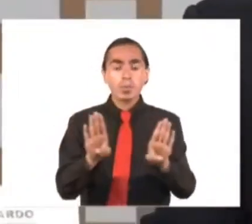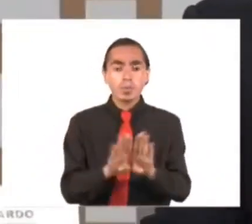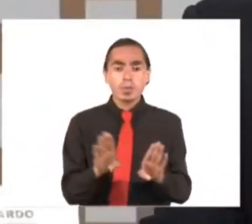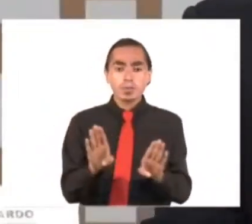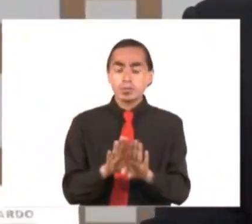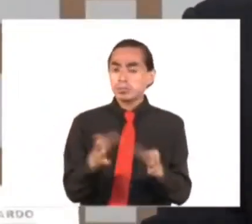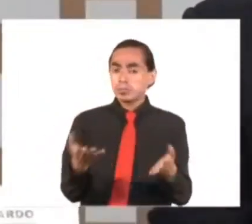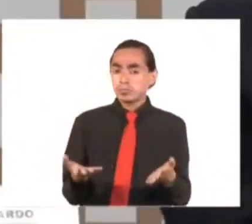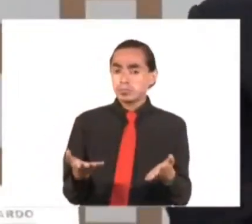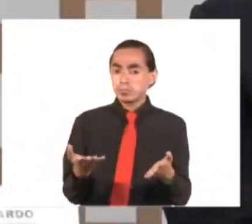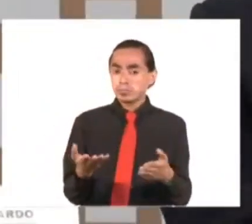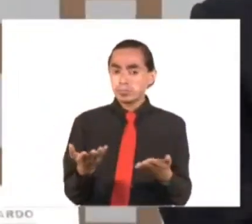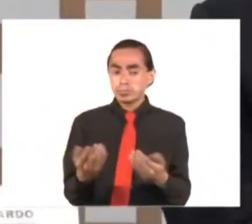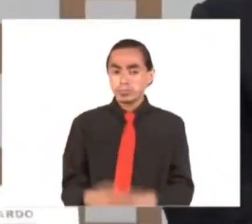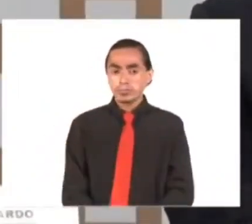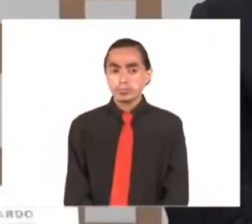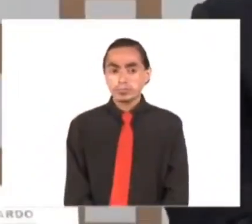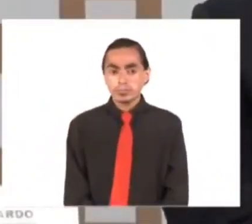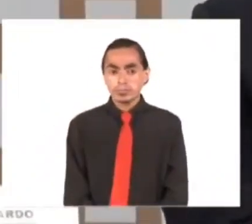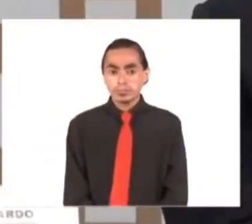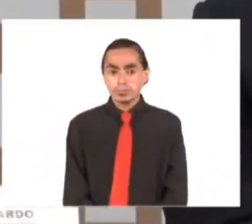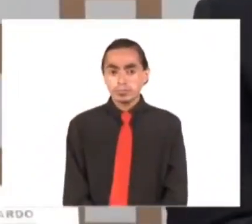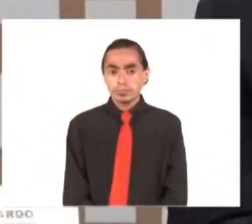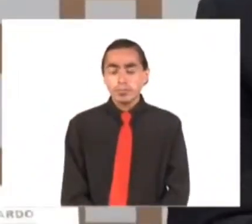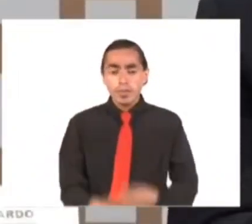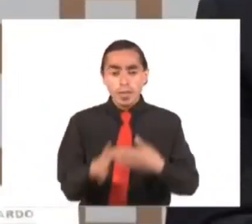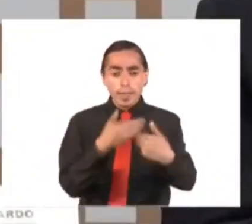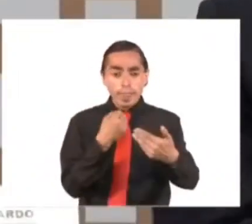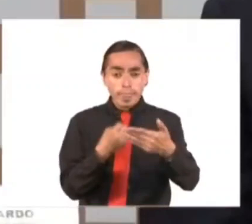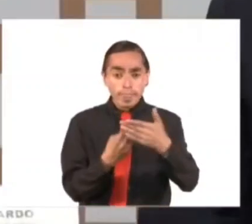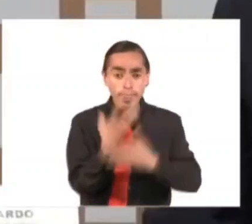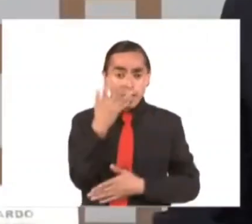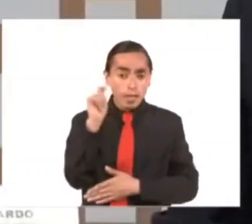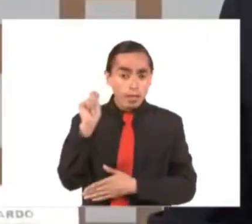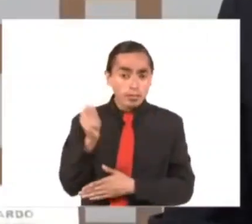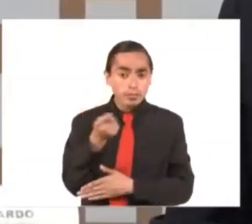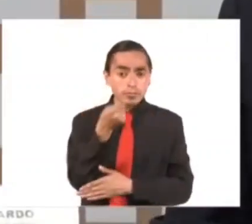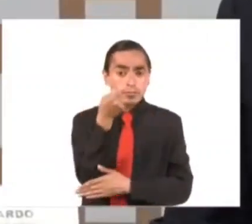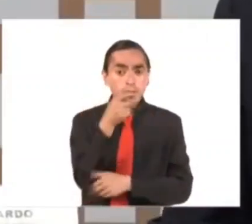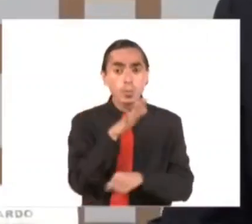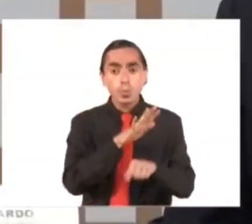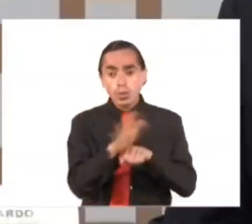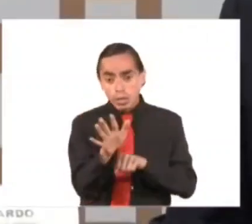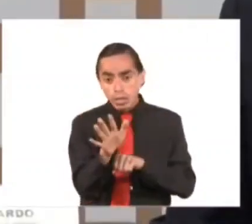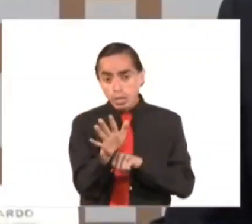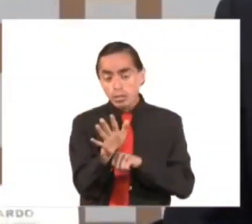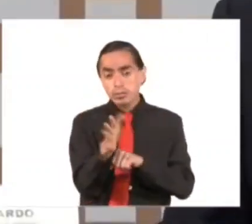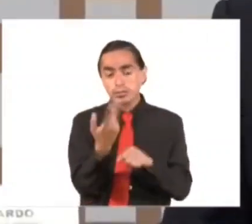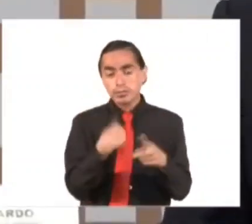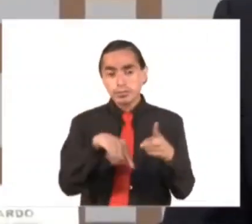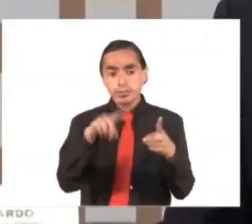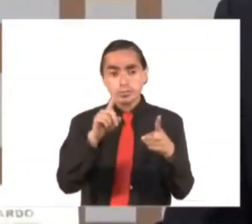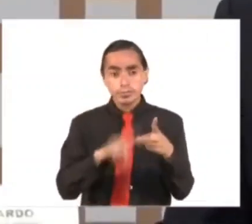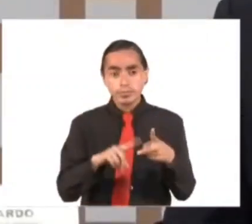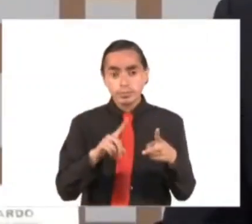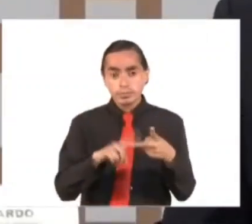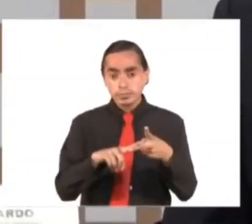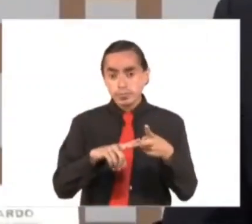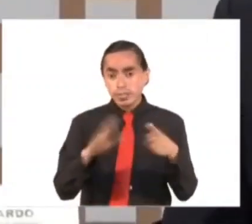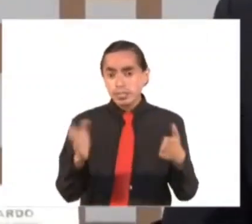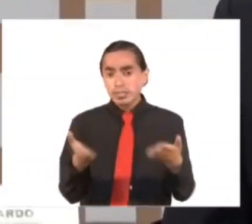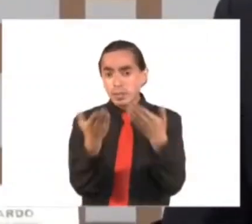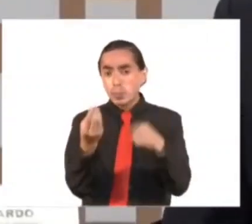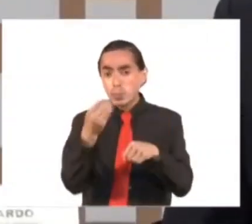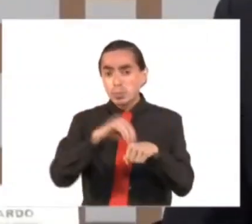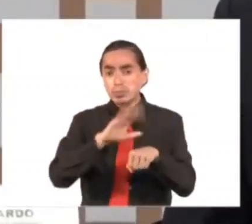llegado, cuáles han sido las innovaciones tecnológicas que hemos desarrollado y qué potencial adicional